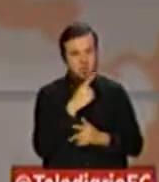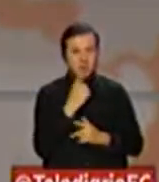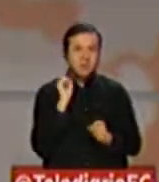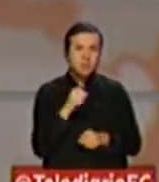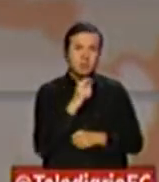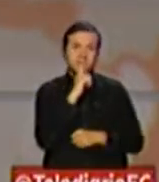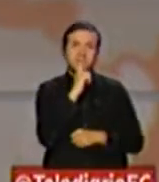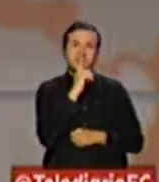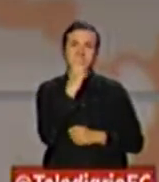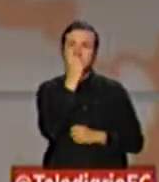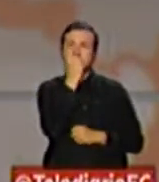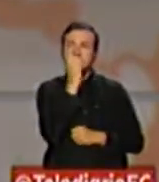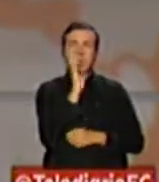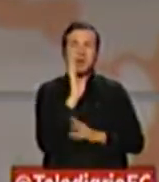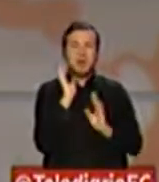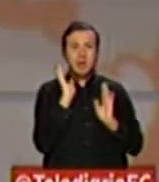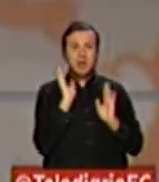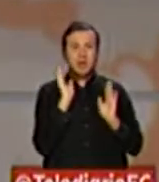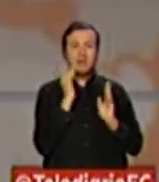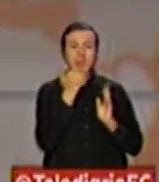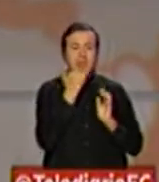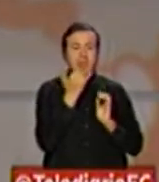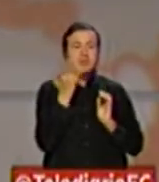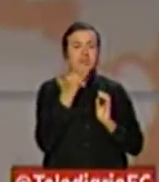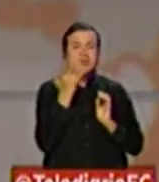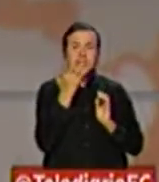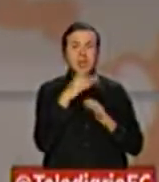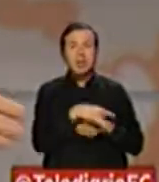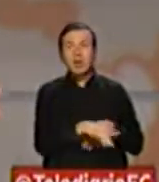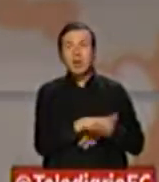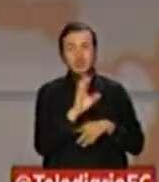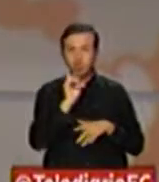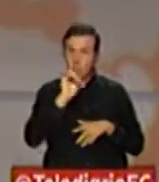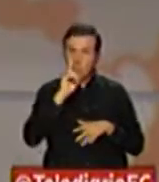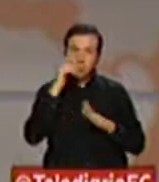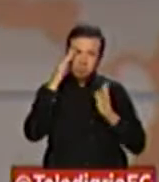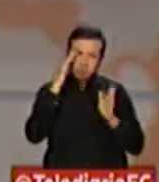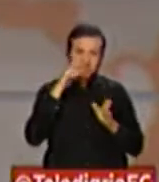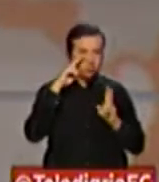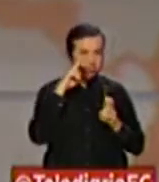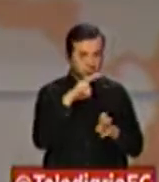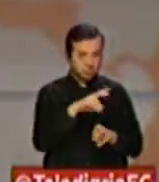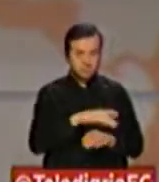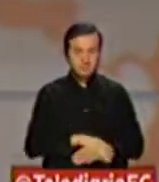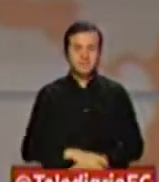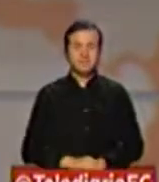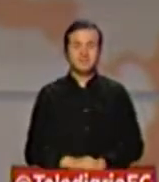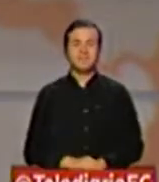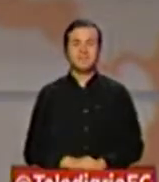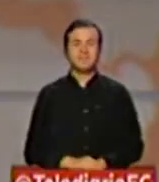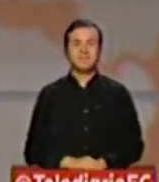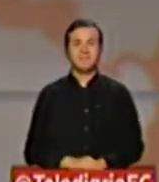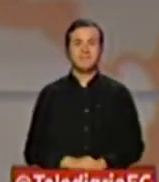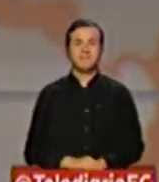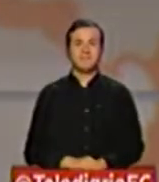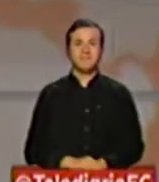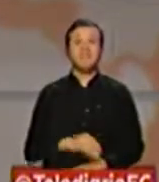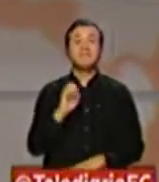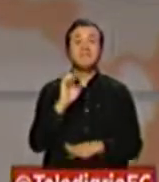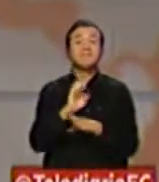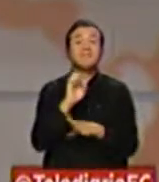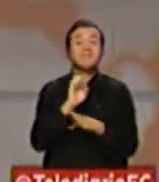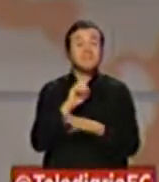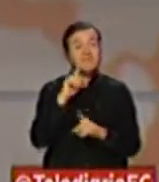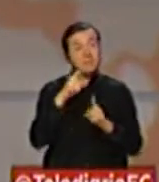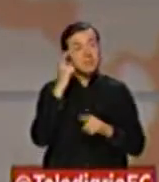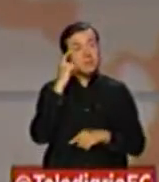quedar tranquilos, tenemos que identificar dónde hubo el error. Y un poco en eso, si me permite, nosotros en el Ecuador a veces parece